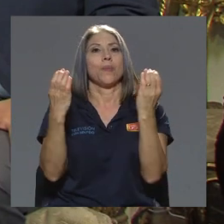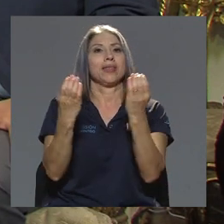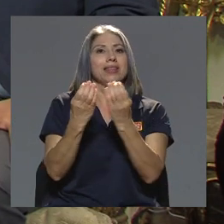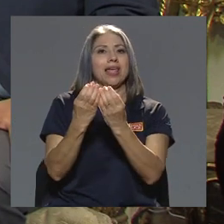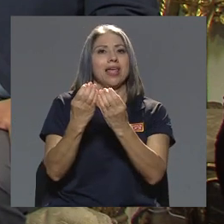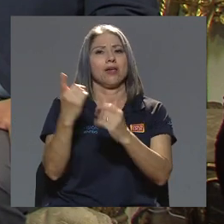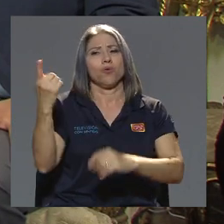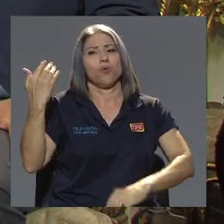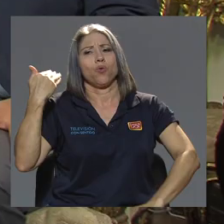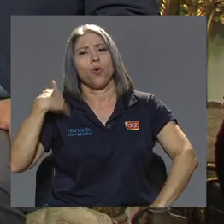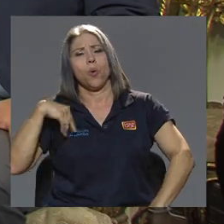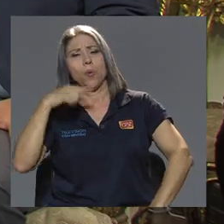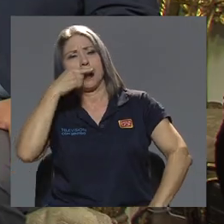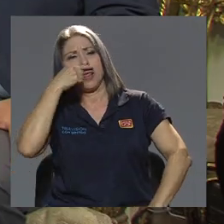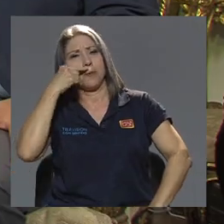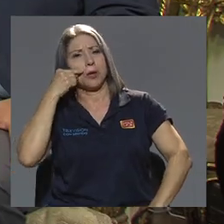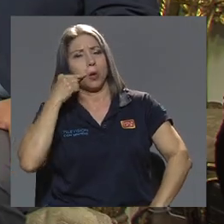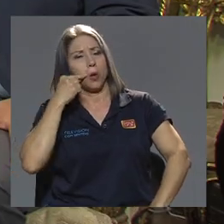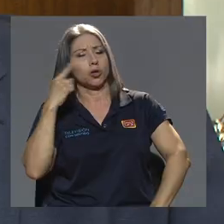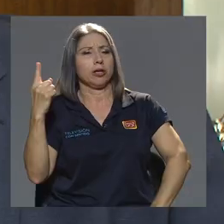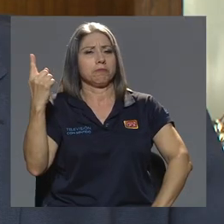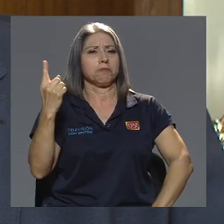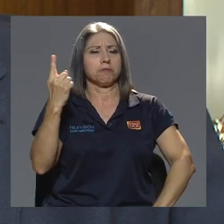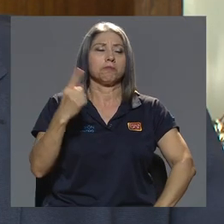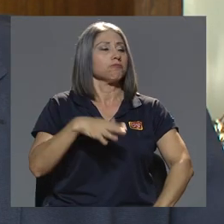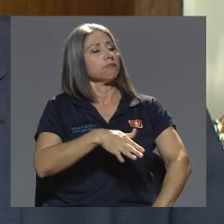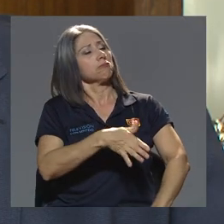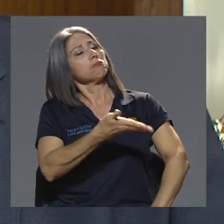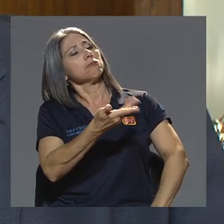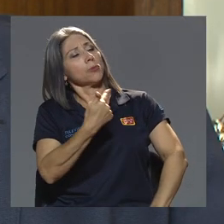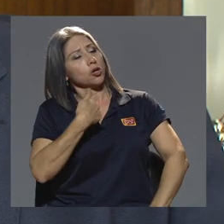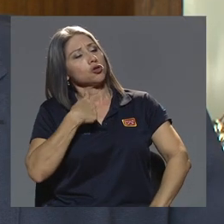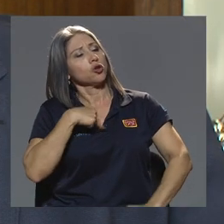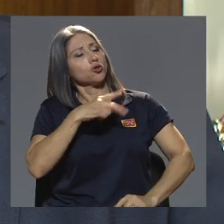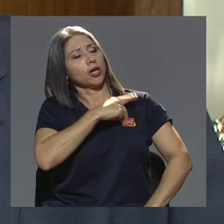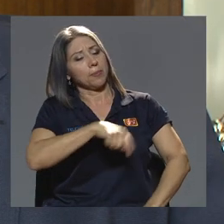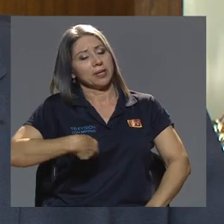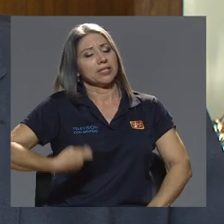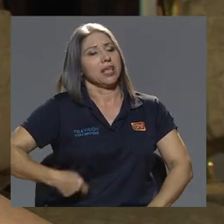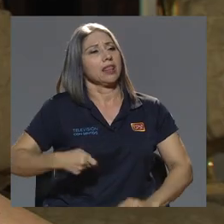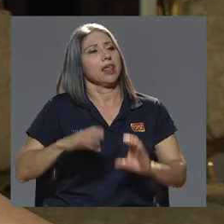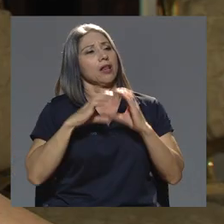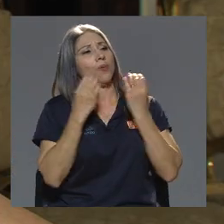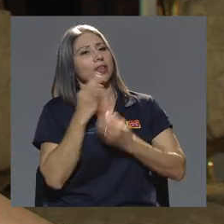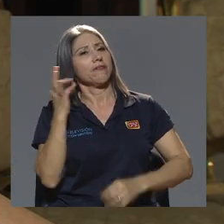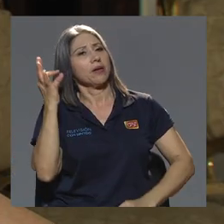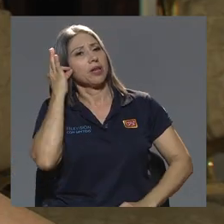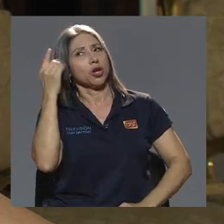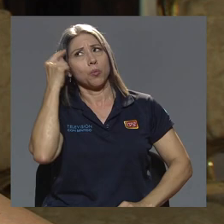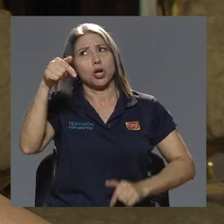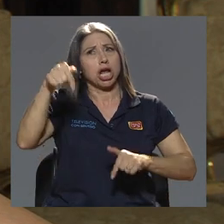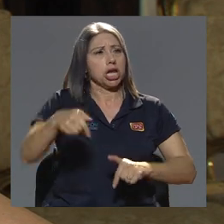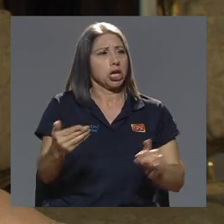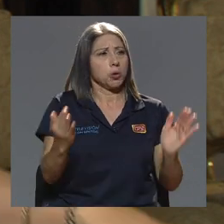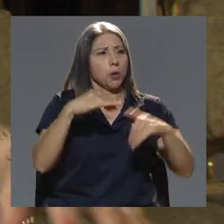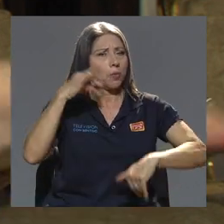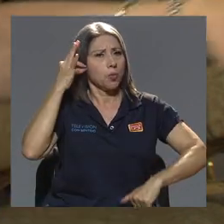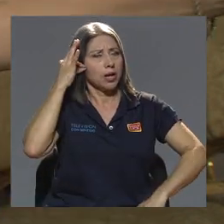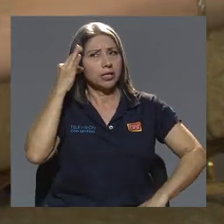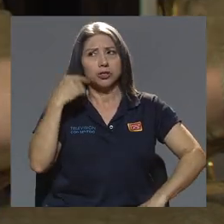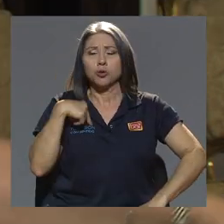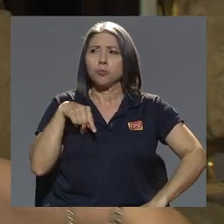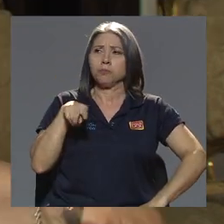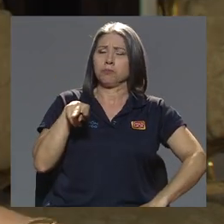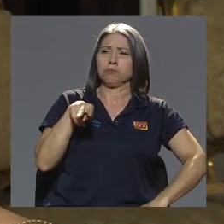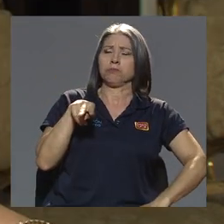hombre de bigote bien formado y me dice: yo soy el presidente del comité femenino porque aquí mujeres no hay. Bueno, le dije, yo estaba